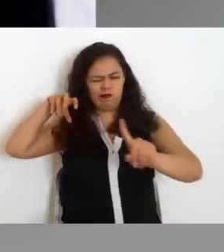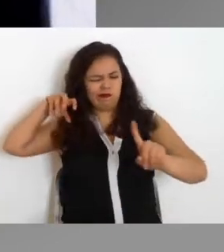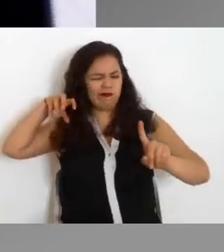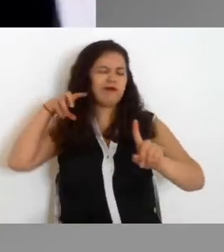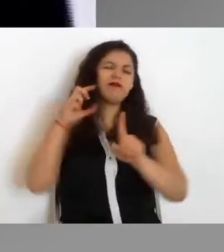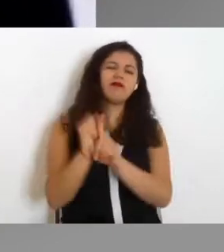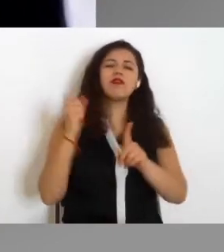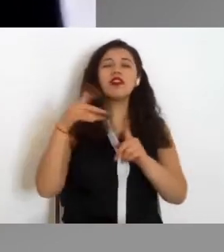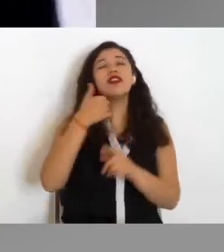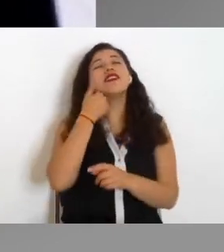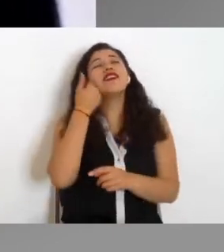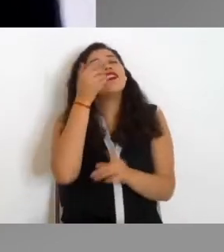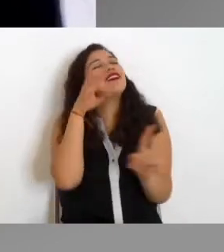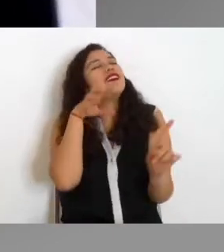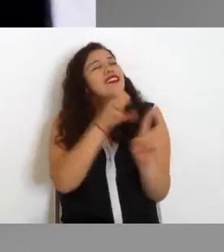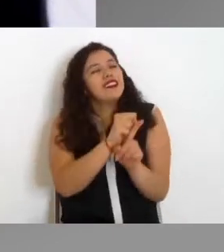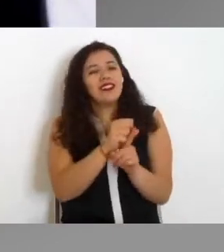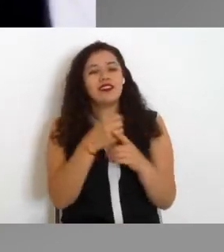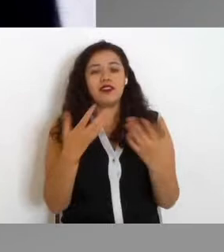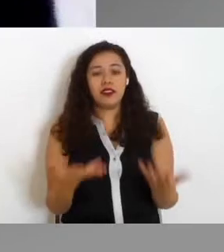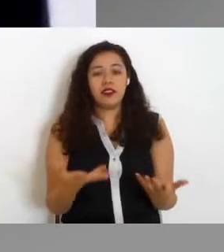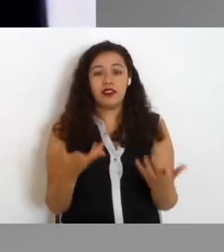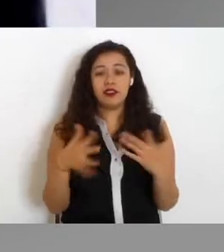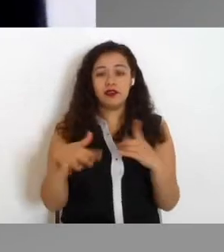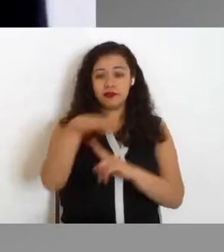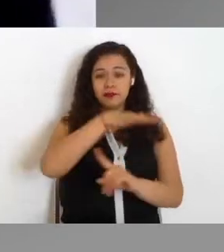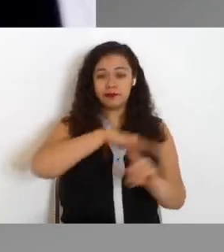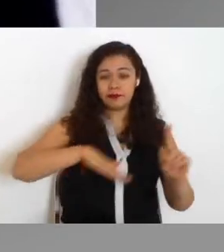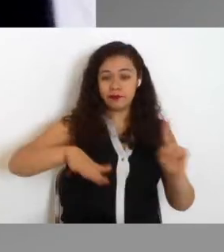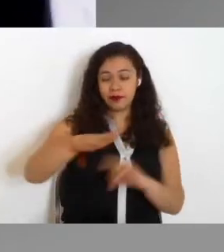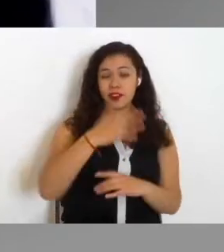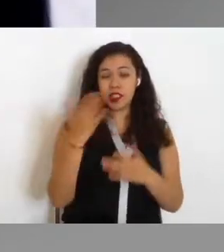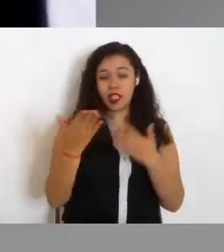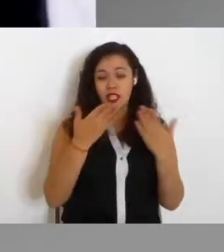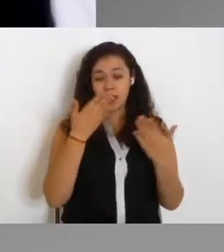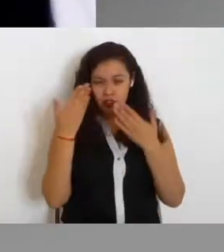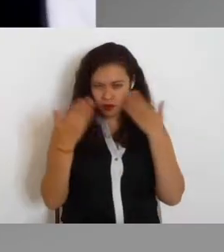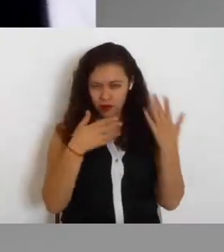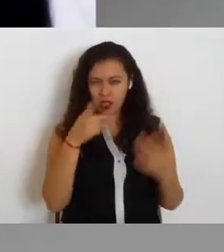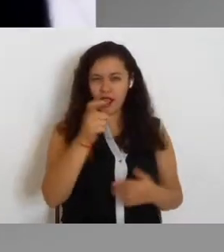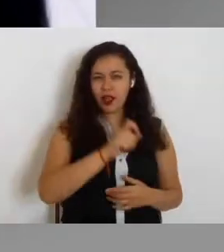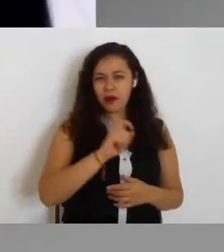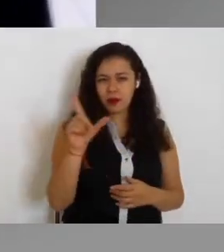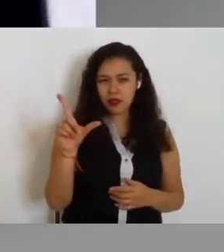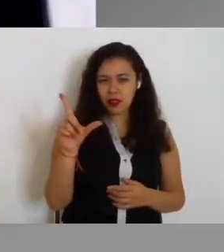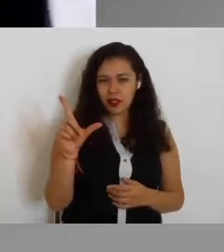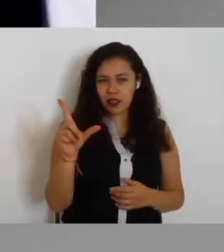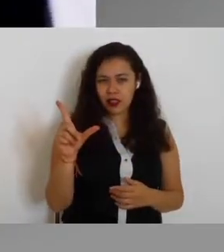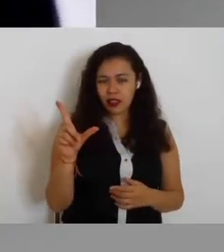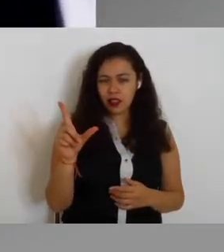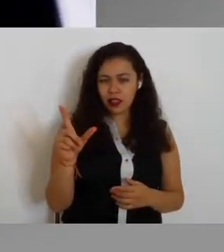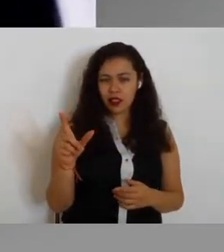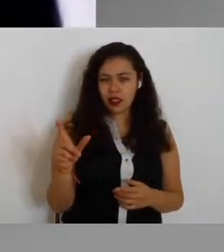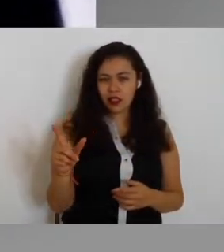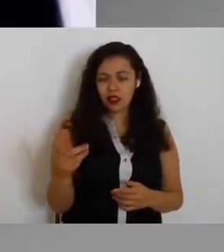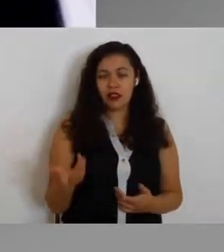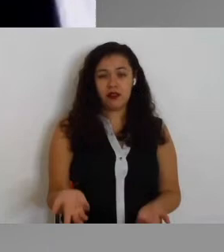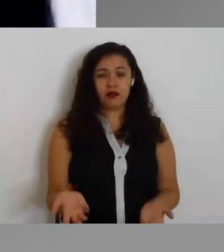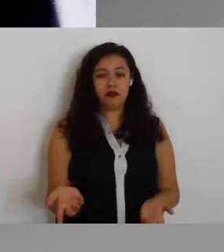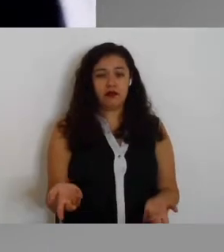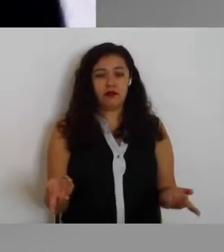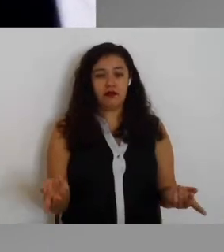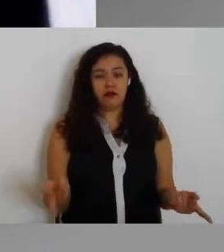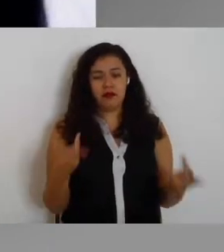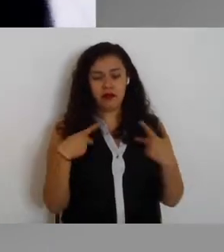sus sueños. Desde el mismo ámbito académico, profesional, ver también a esas figuras de personas